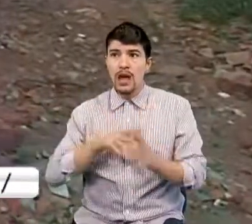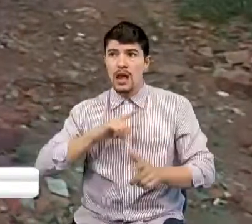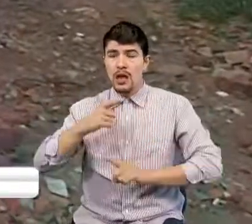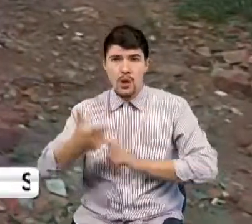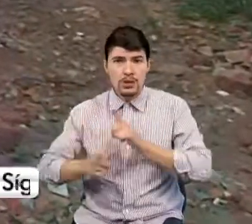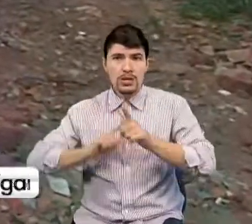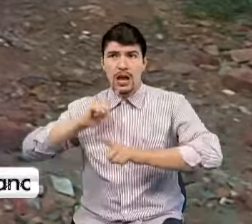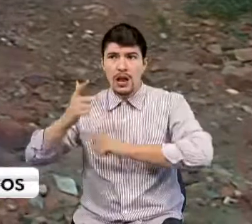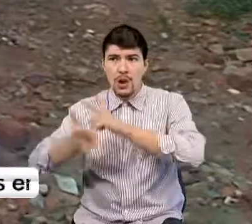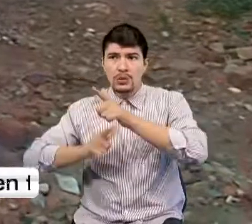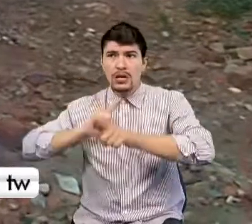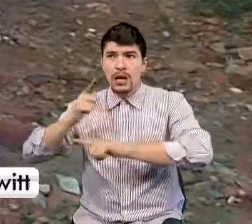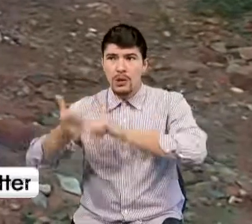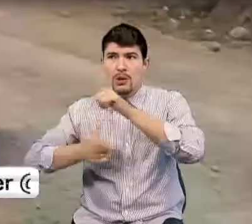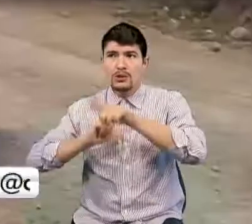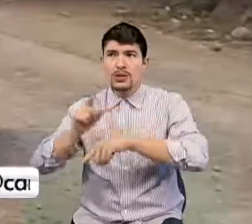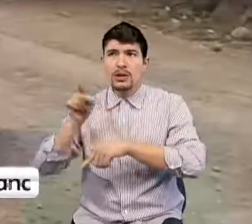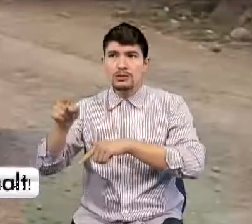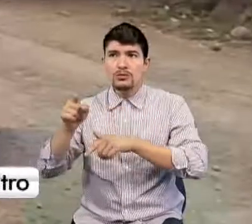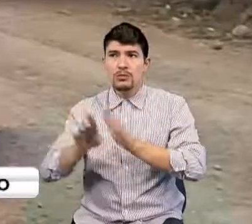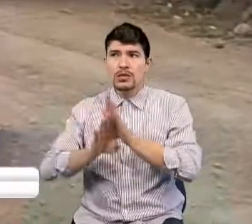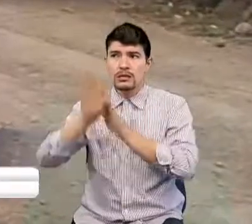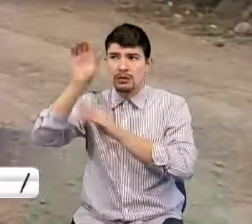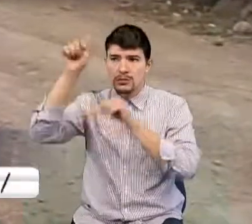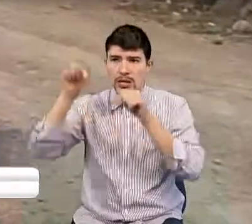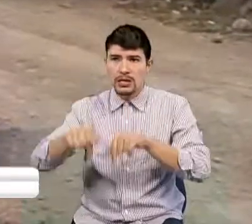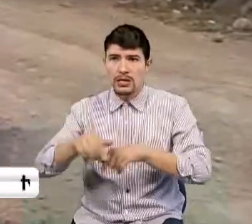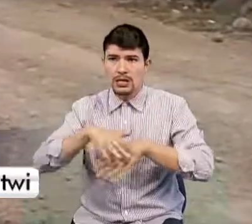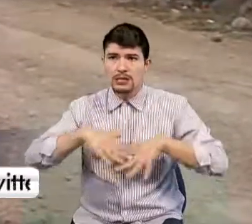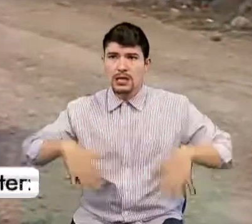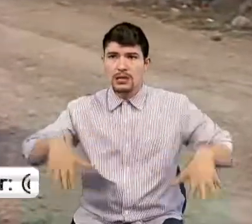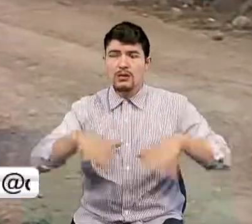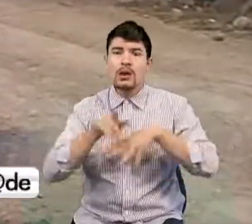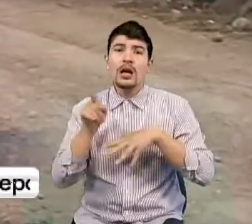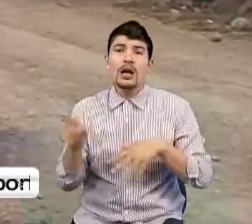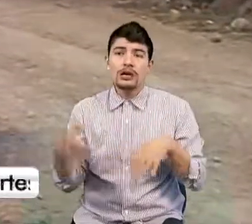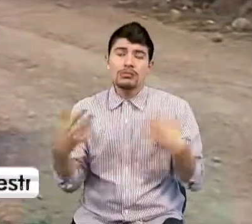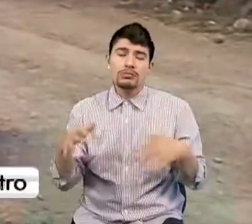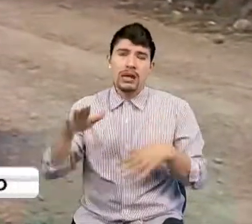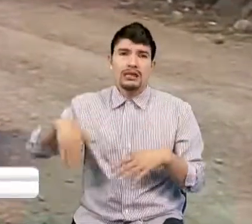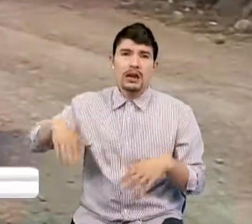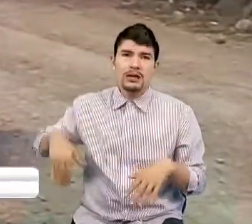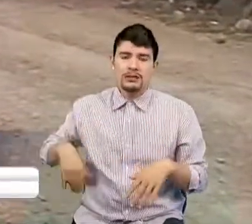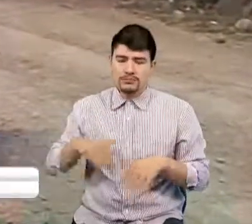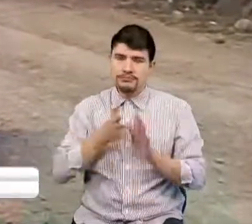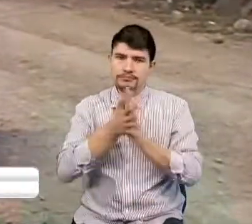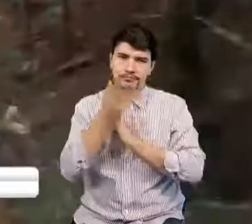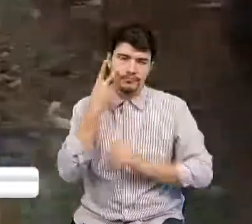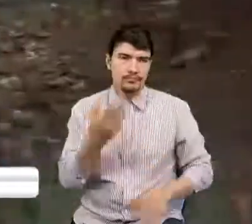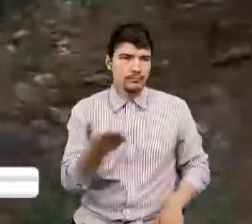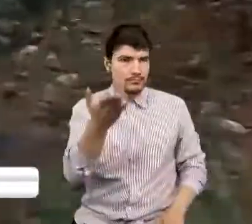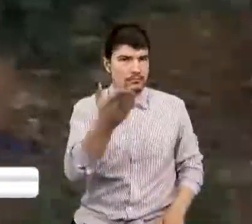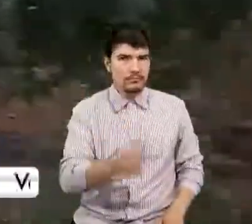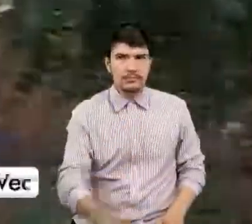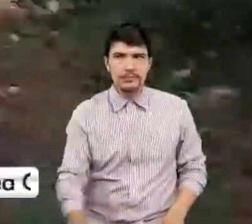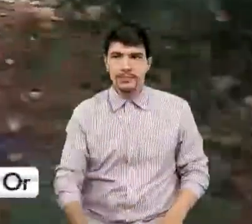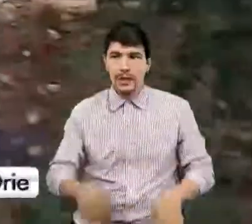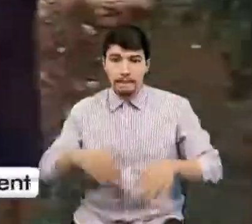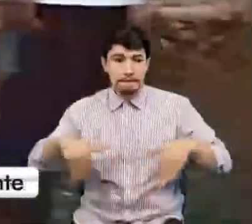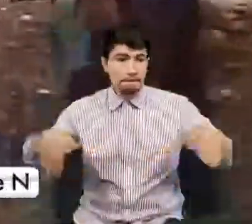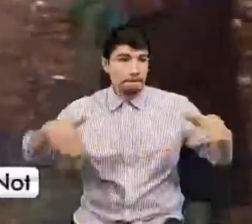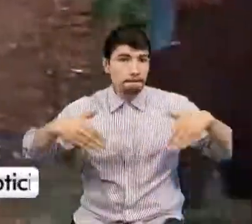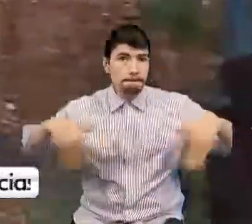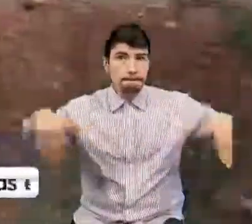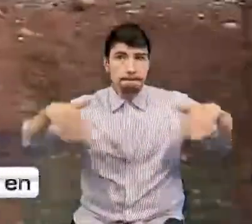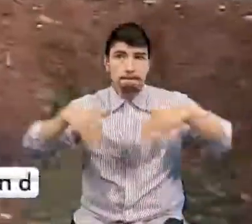con mano propia para que el progreso llegue a ese sector que vive en el atraso en el siguiente informe de la historia en el limbo así